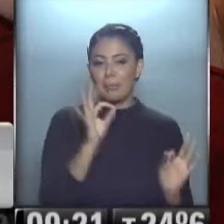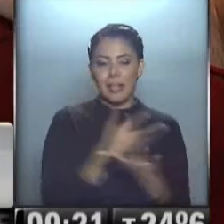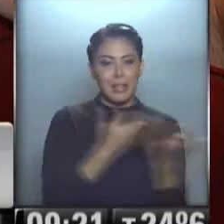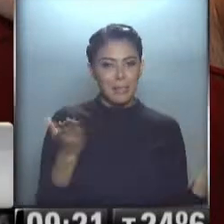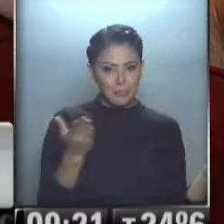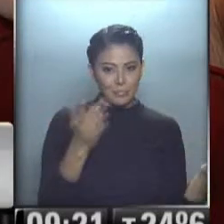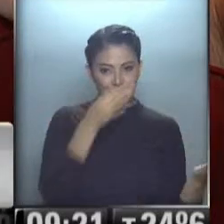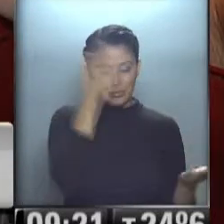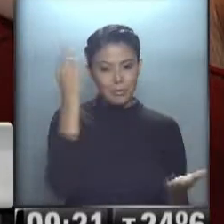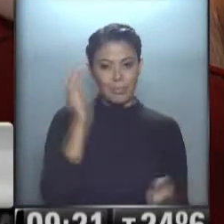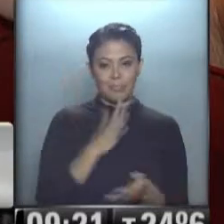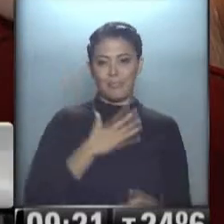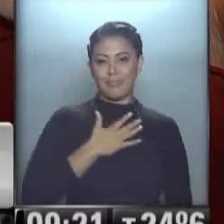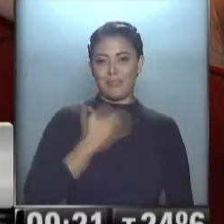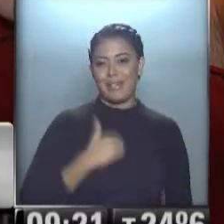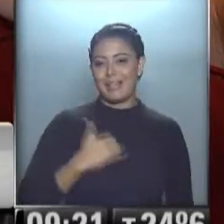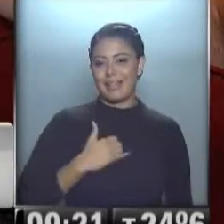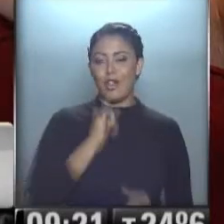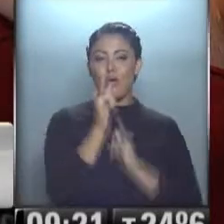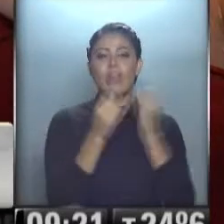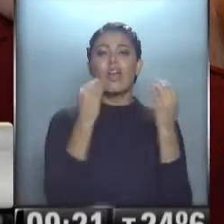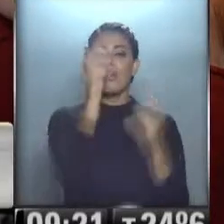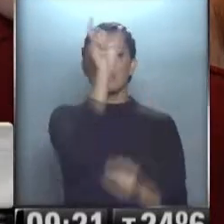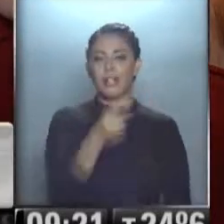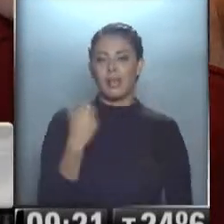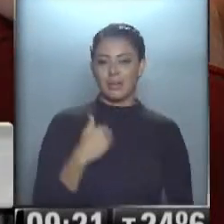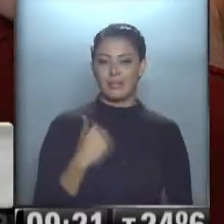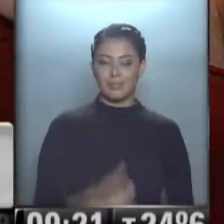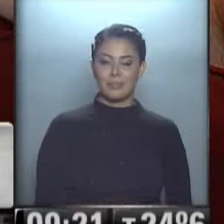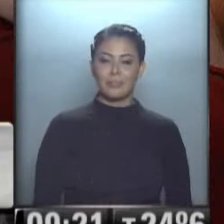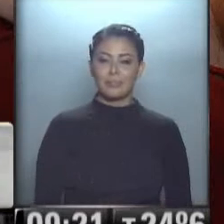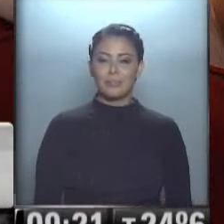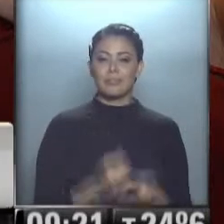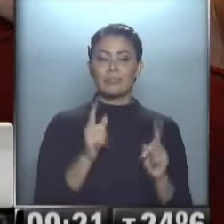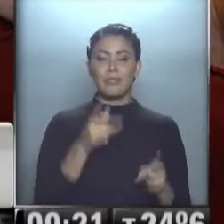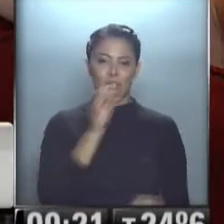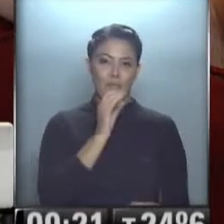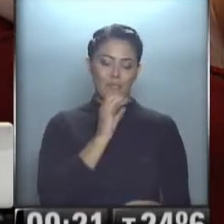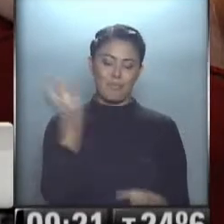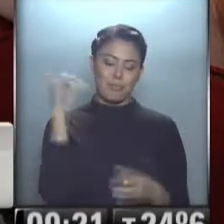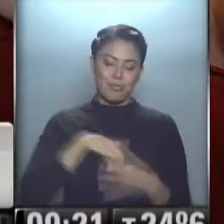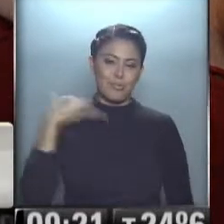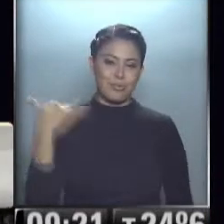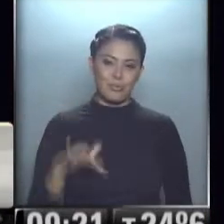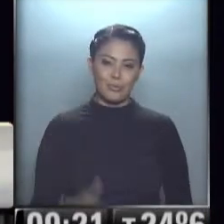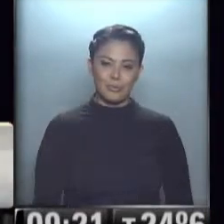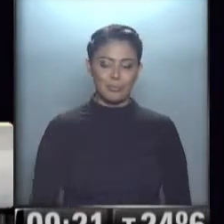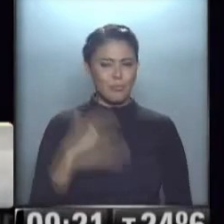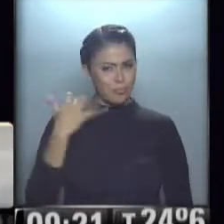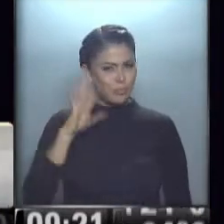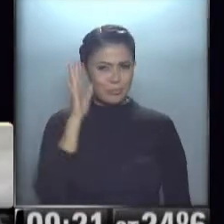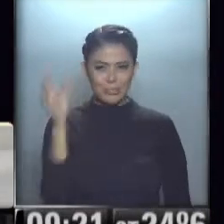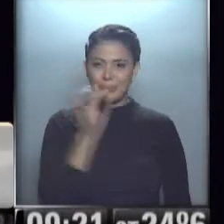muy, muy nuestro. Habla de nosotros. Tiene muchísimo humor. Muchísimo